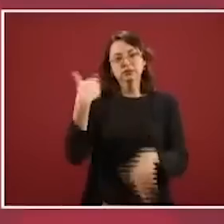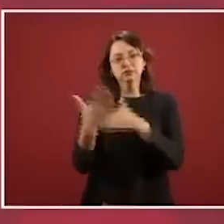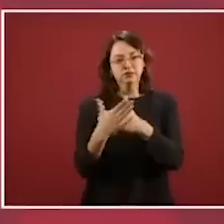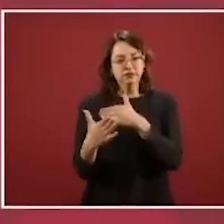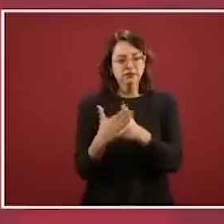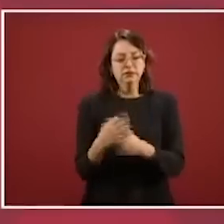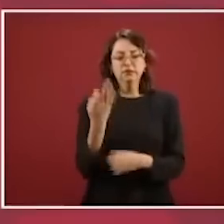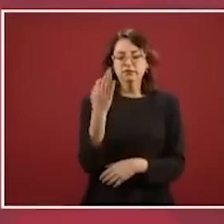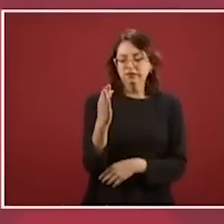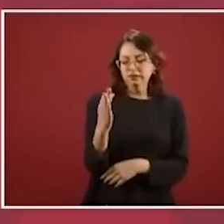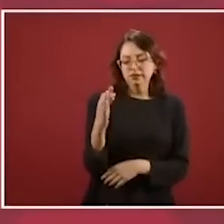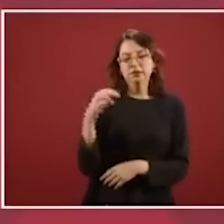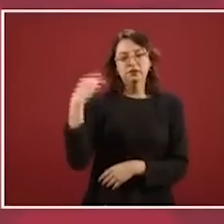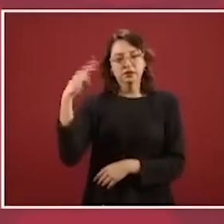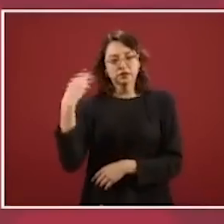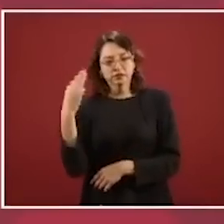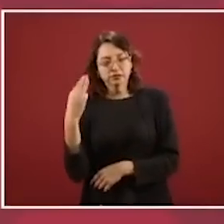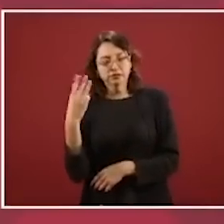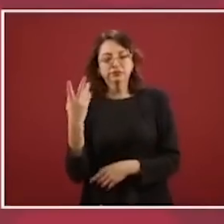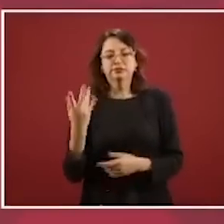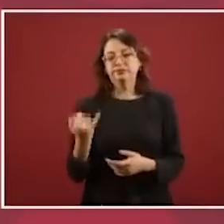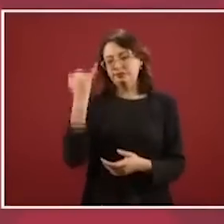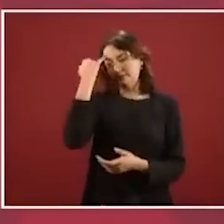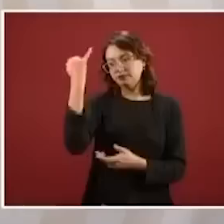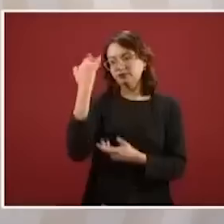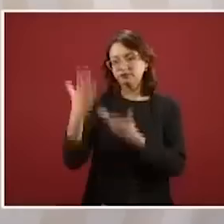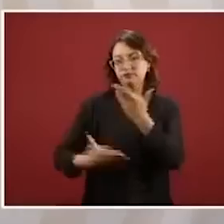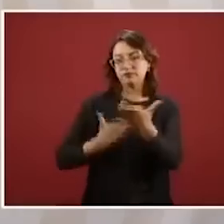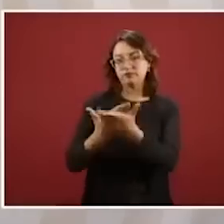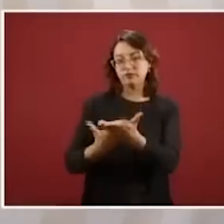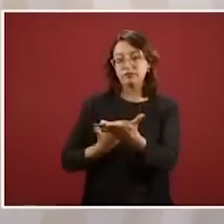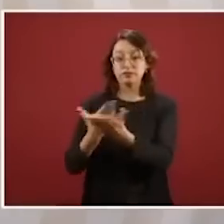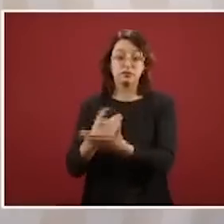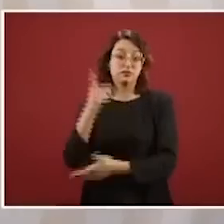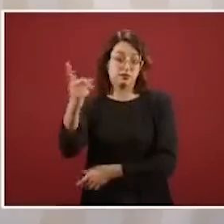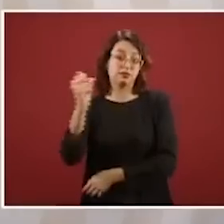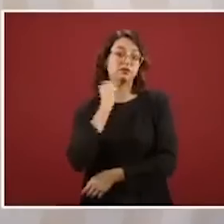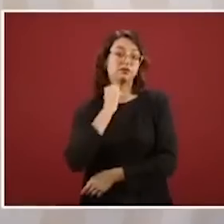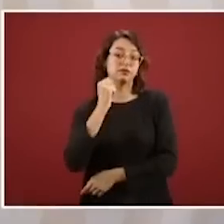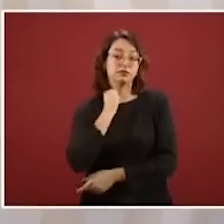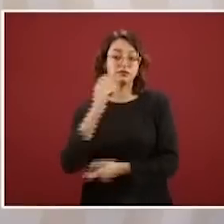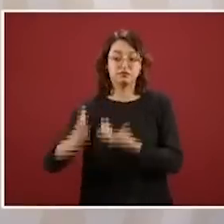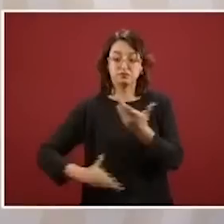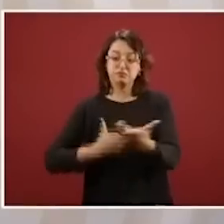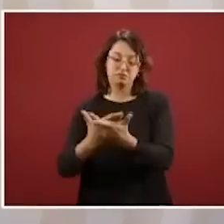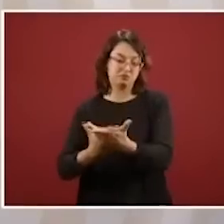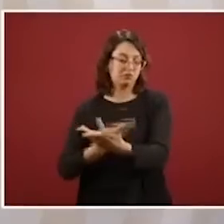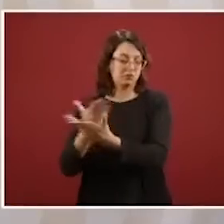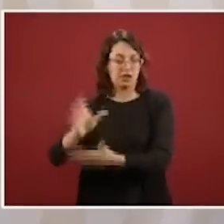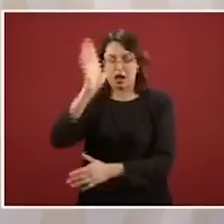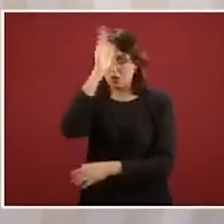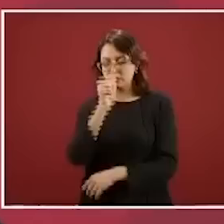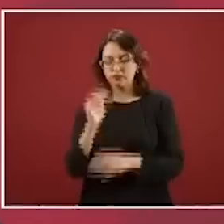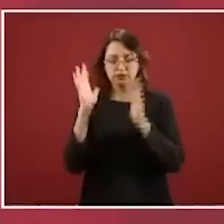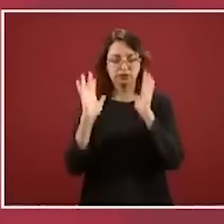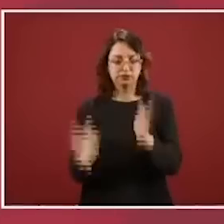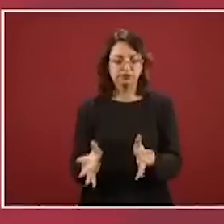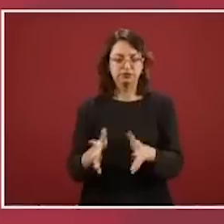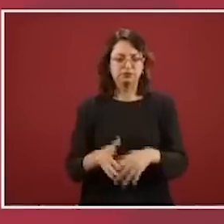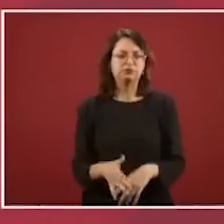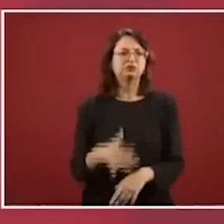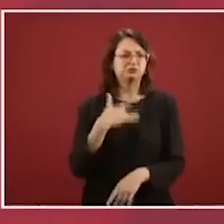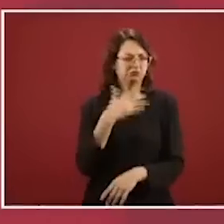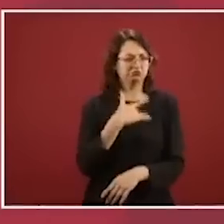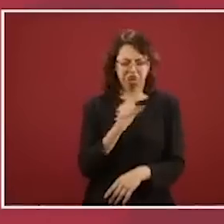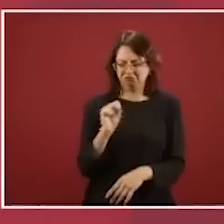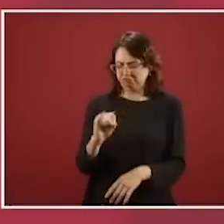febrero-marzo, y las iniciativas provendrán en buena medida del Senado de la República, si lo convenimos, y creo que es sano y bueno